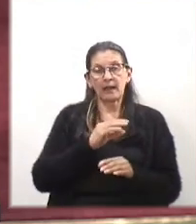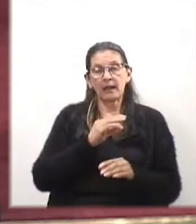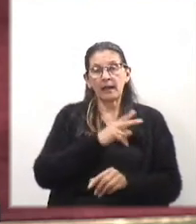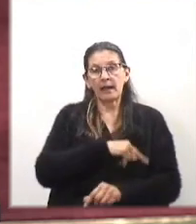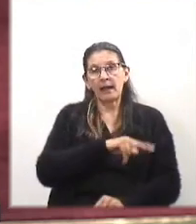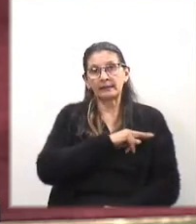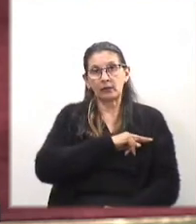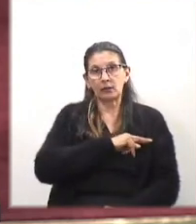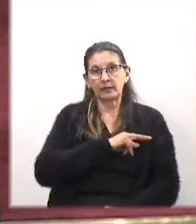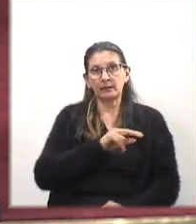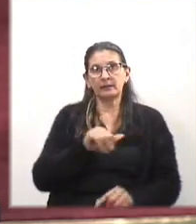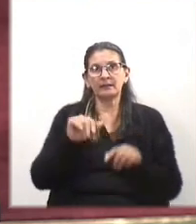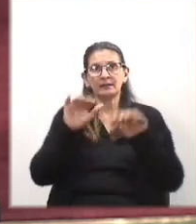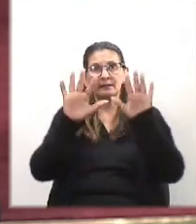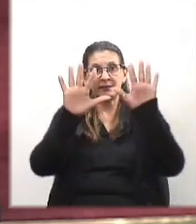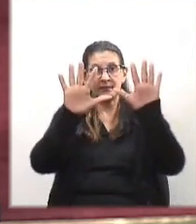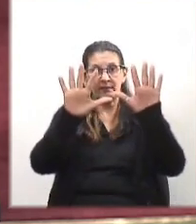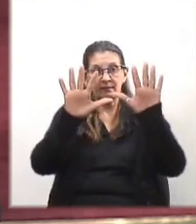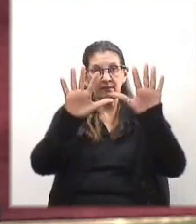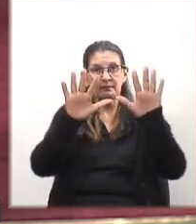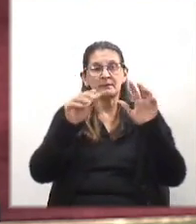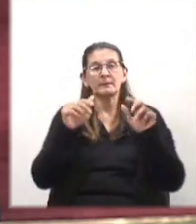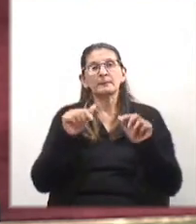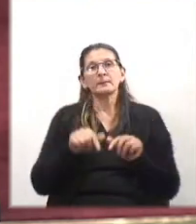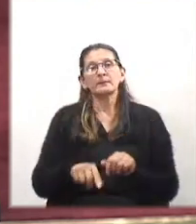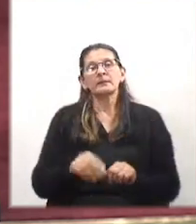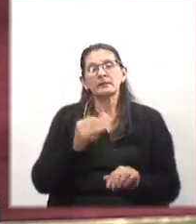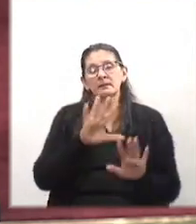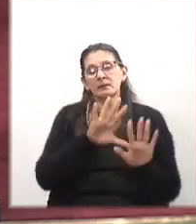de 10 categorías es de